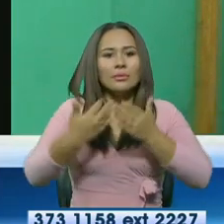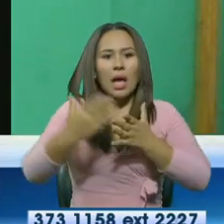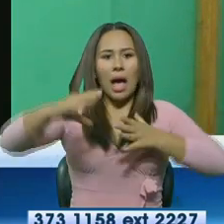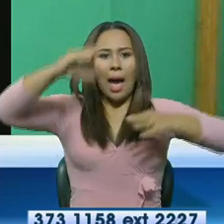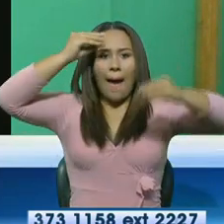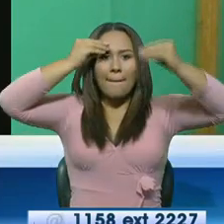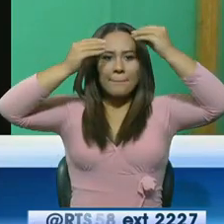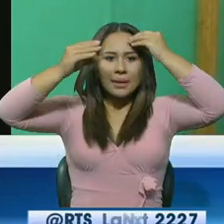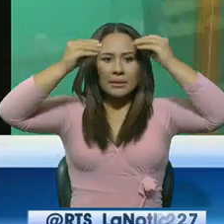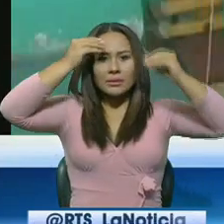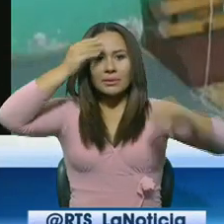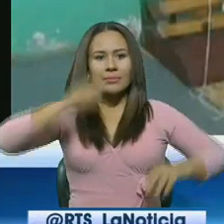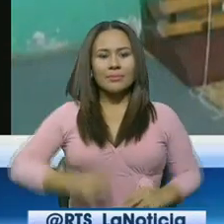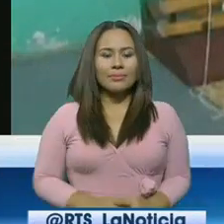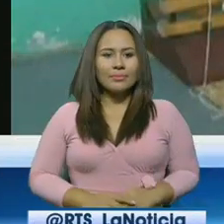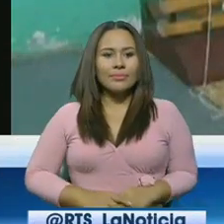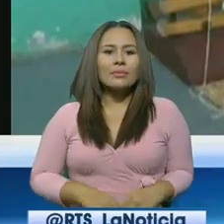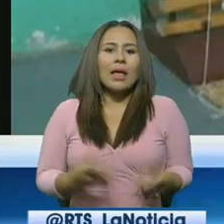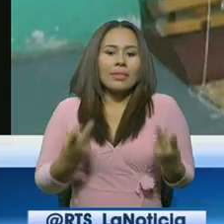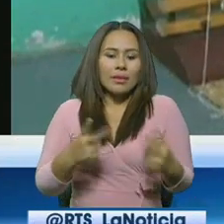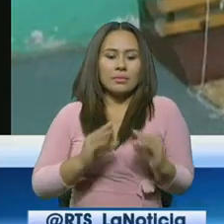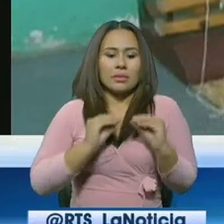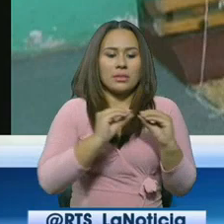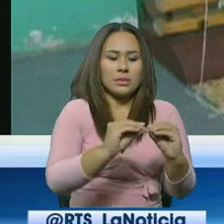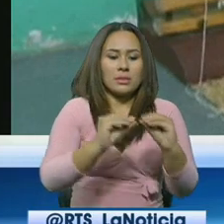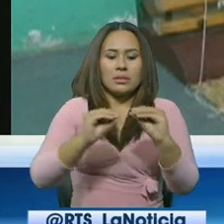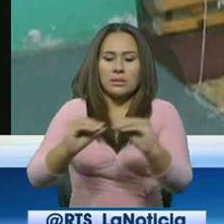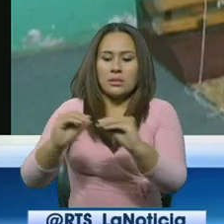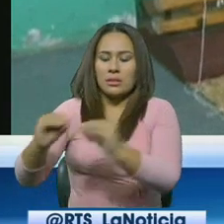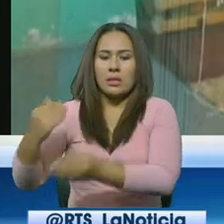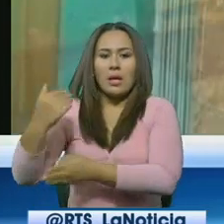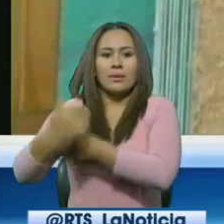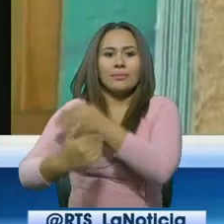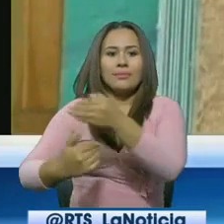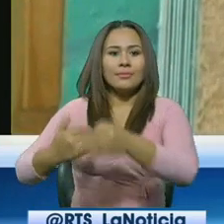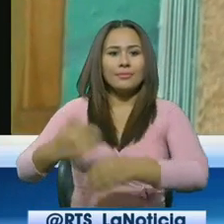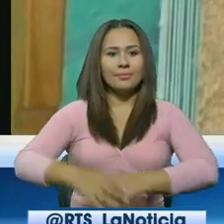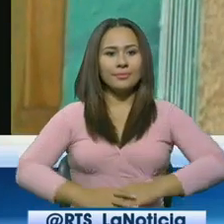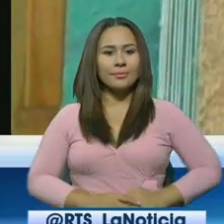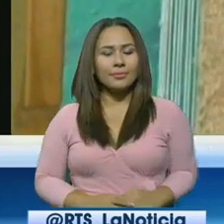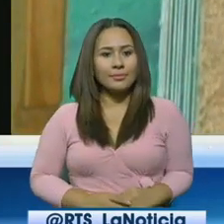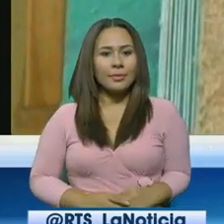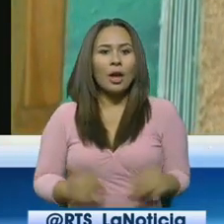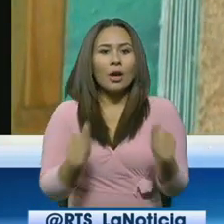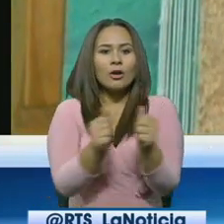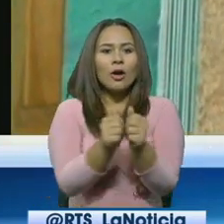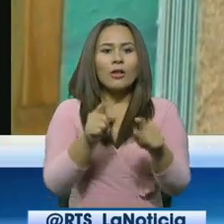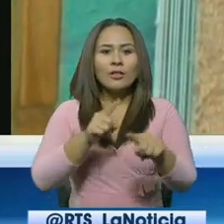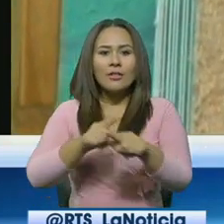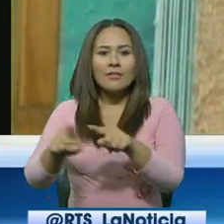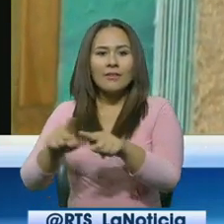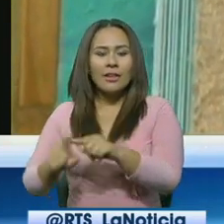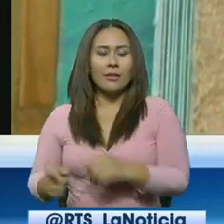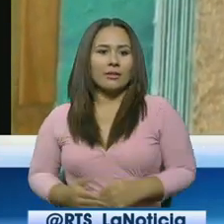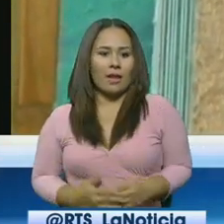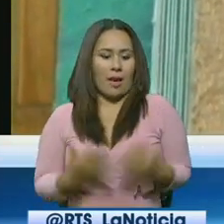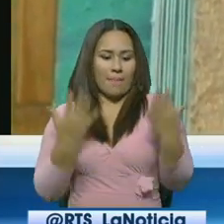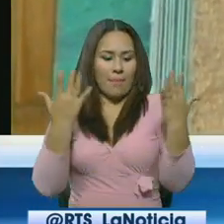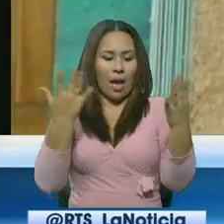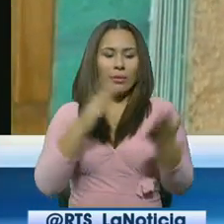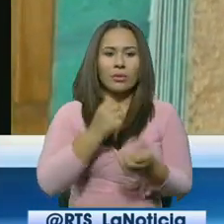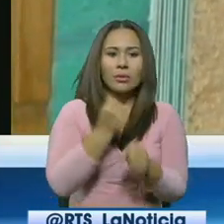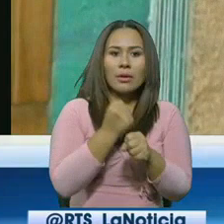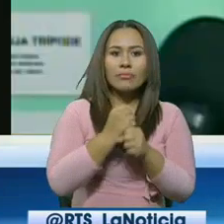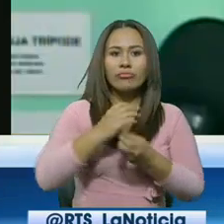de los obrajes y que fue transmitiéndose de generación en generación, ¿no? Con las diferentes artesanías que fueron